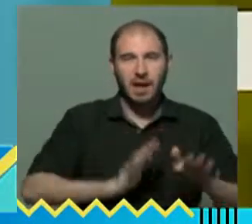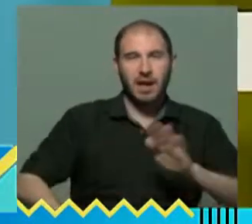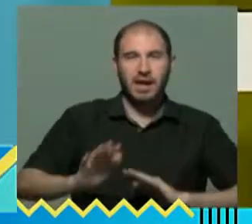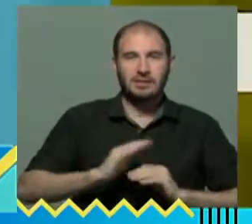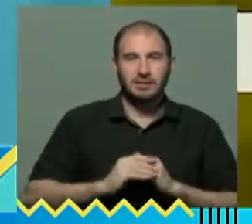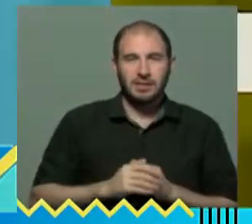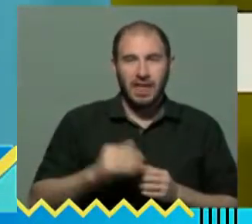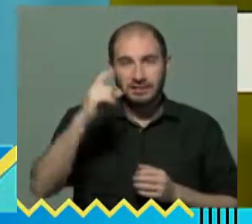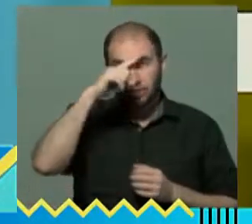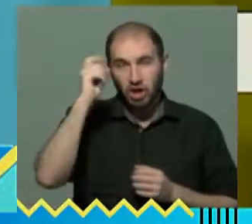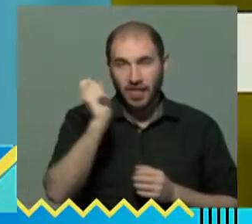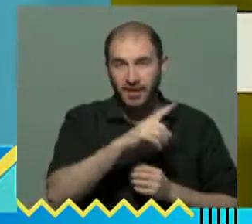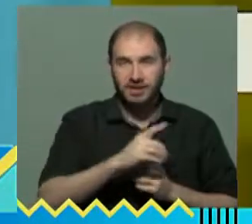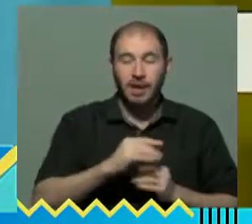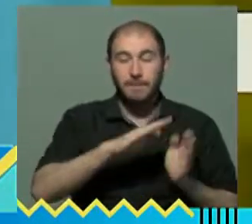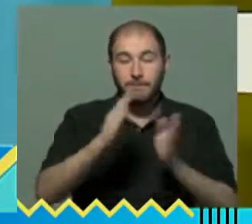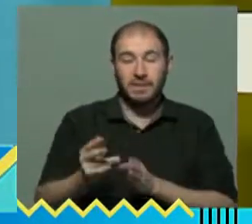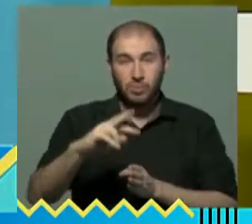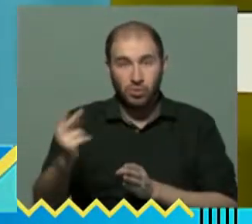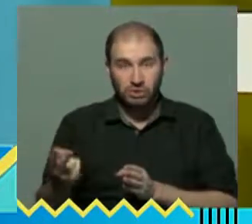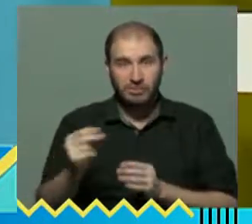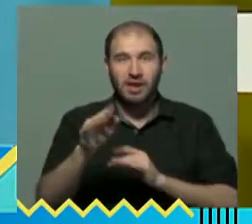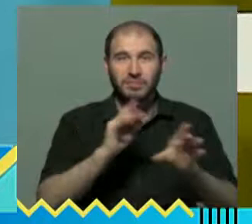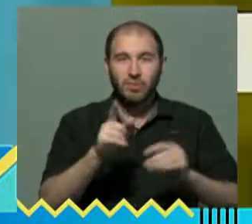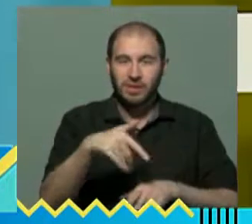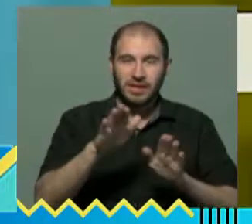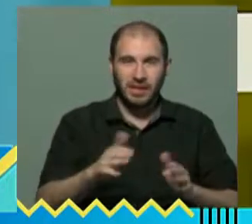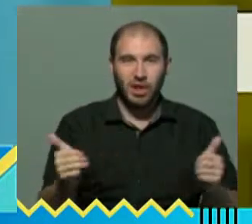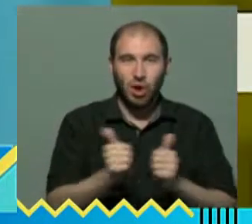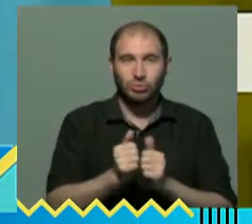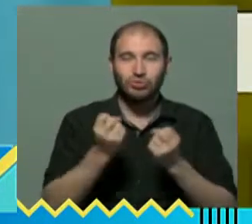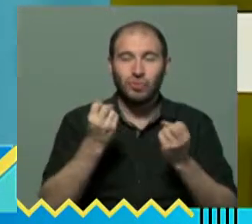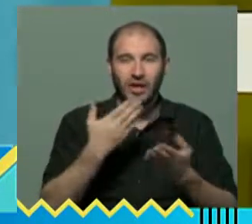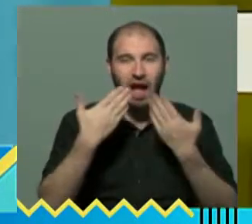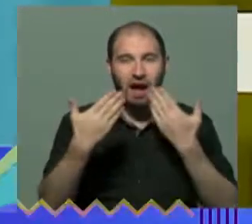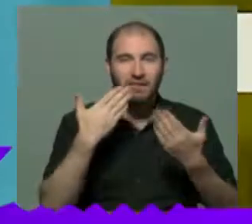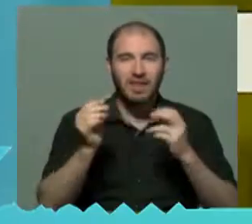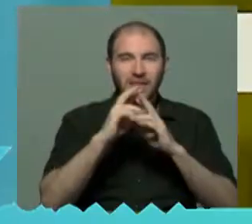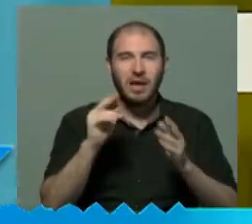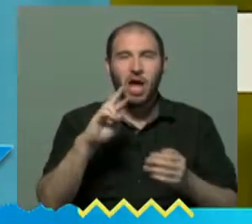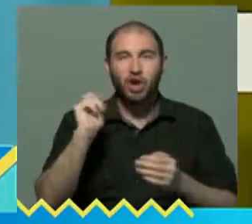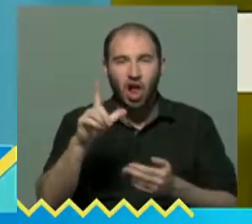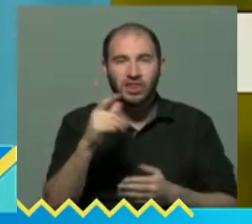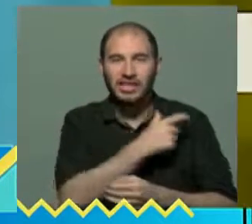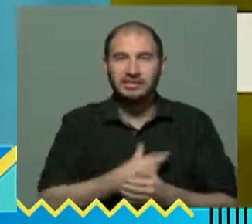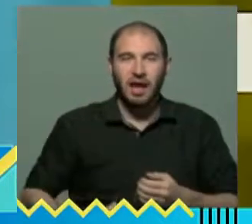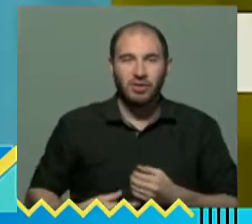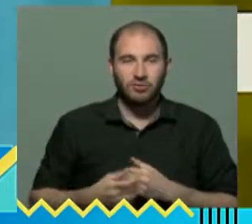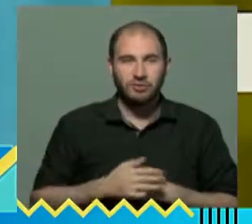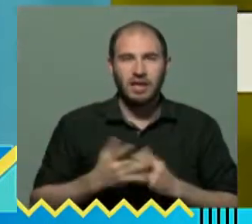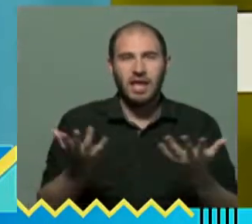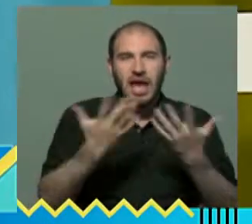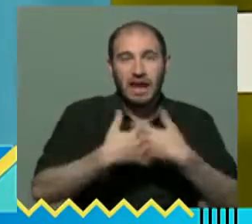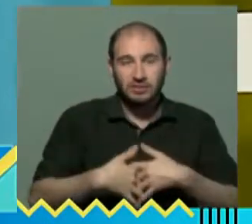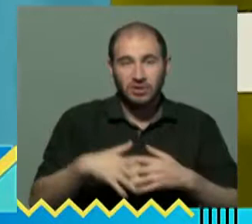a nivel nacional y en el próximo bloque los invitamos a que se queden con nosotros porque vamos a hablar del rol del Estado y bueno, la